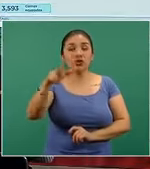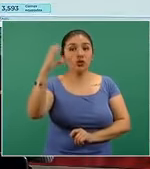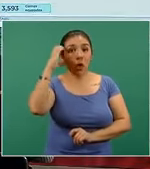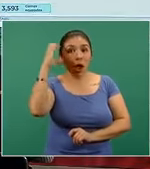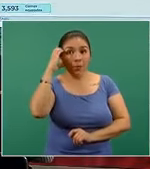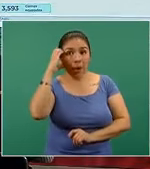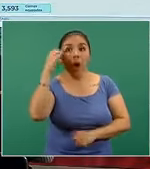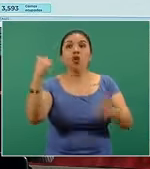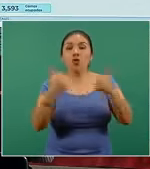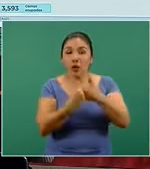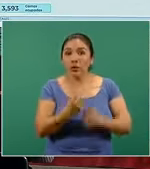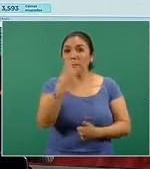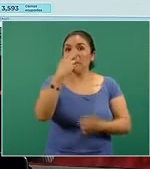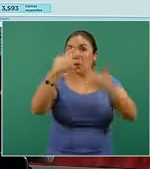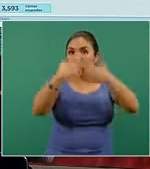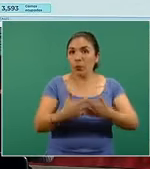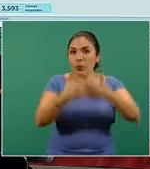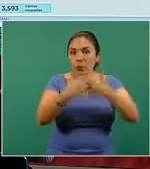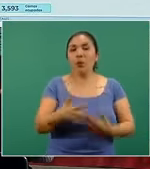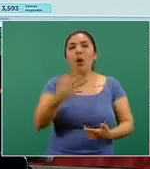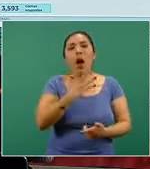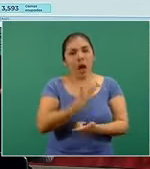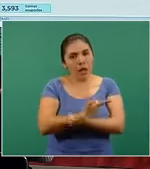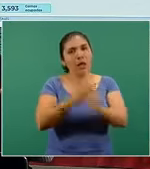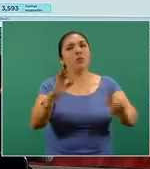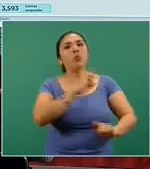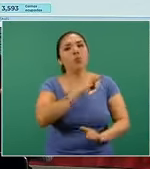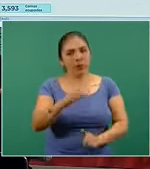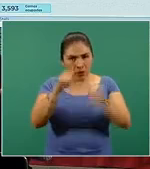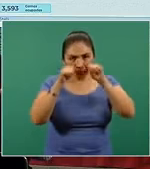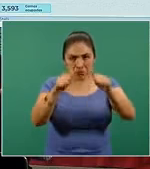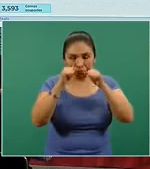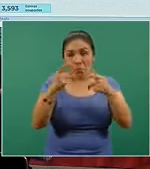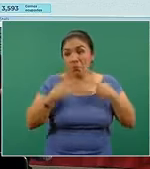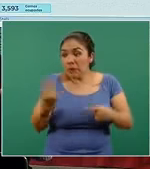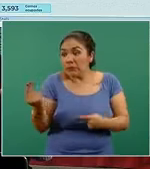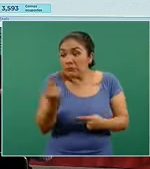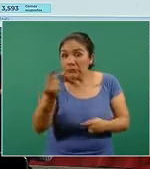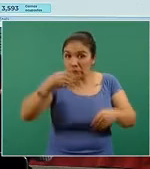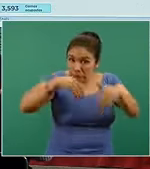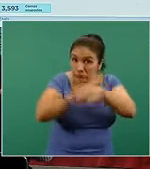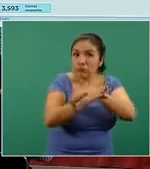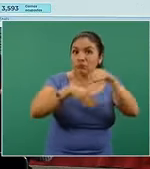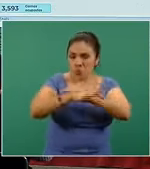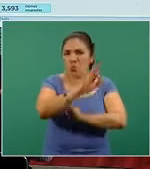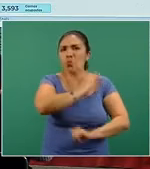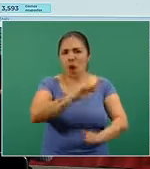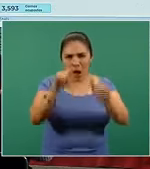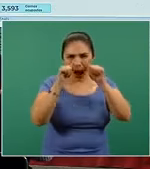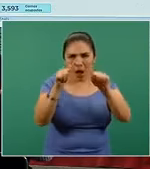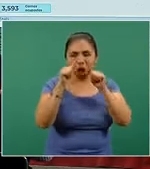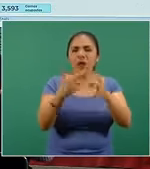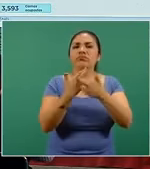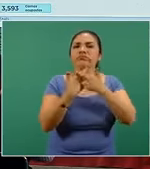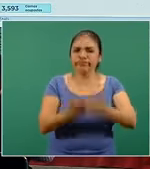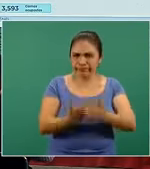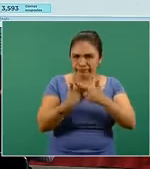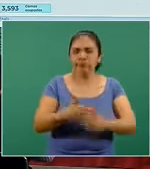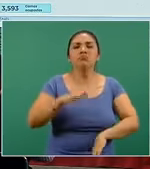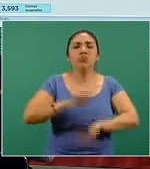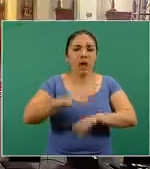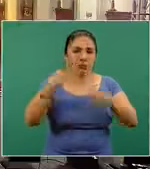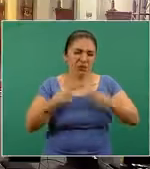7.918 camas disponibles con ventilador y que obviamente están listas para poder en su momento dar la atención a los pacientes